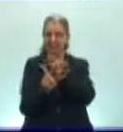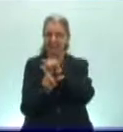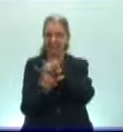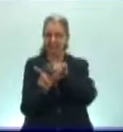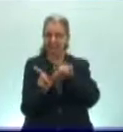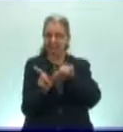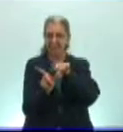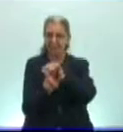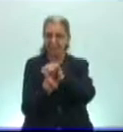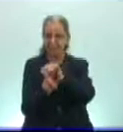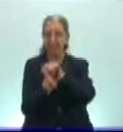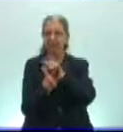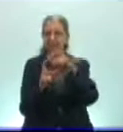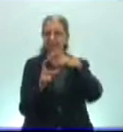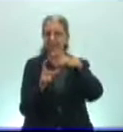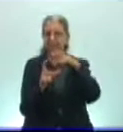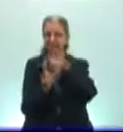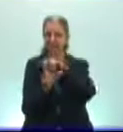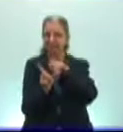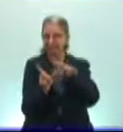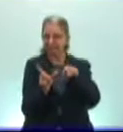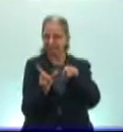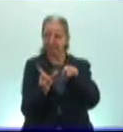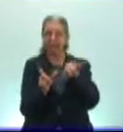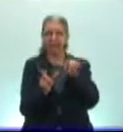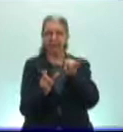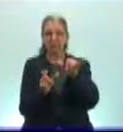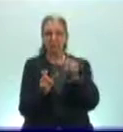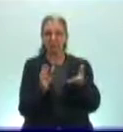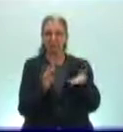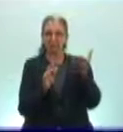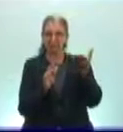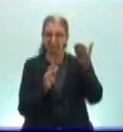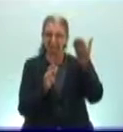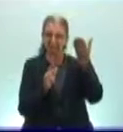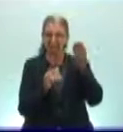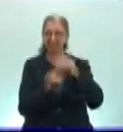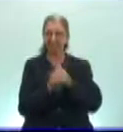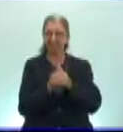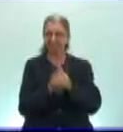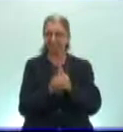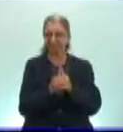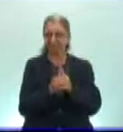diámetro de esa circunferencia que forma ese objeto.